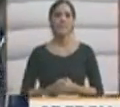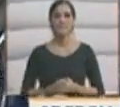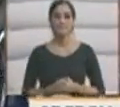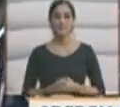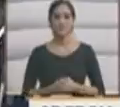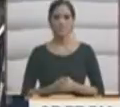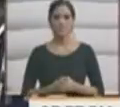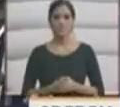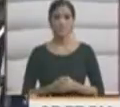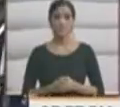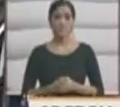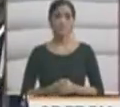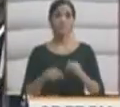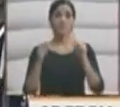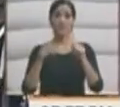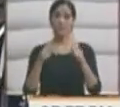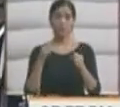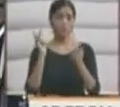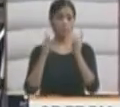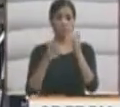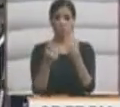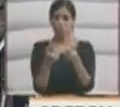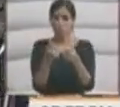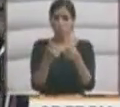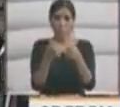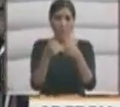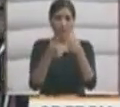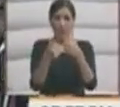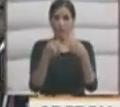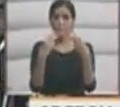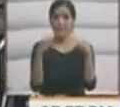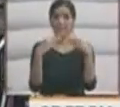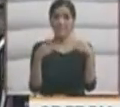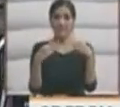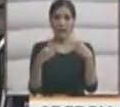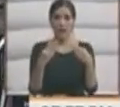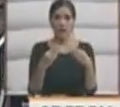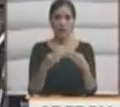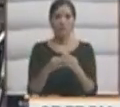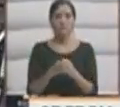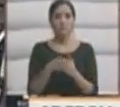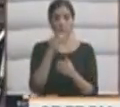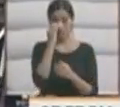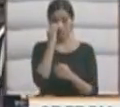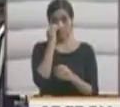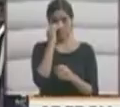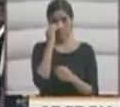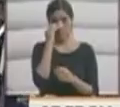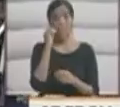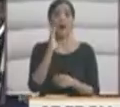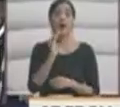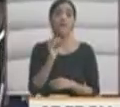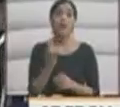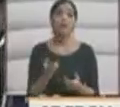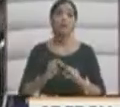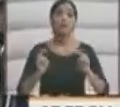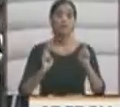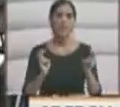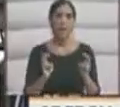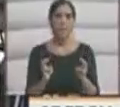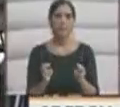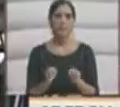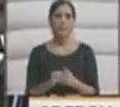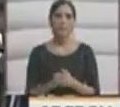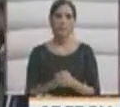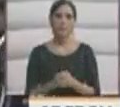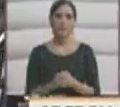Bueno, aquí están llegando muchos mensajes, recordamos nuestras redes sociales porque vamos a hablar de un tema que les prometí tocaríamos al inicio del programa.